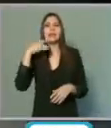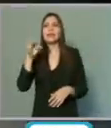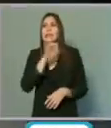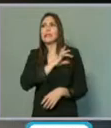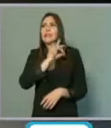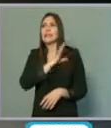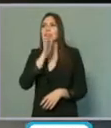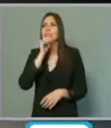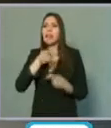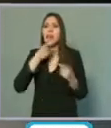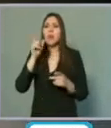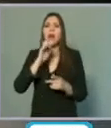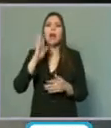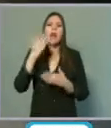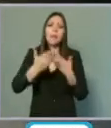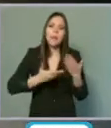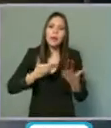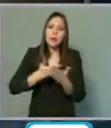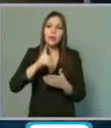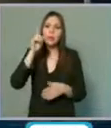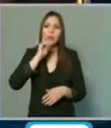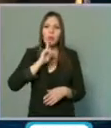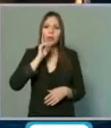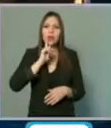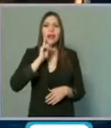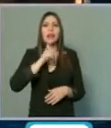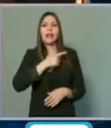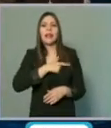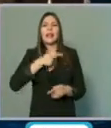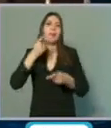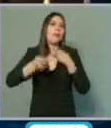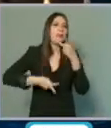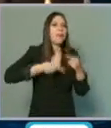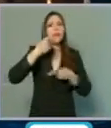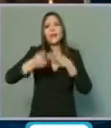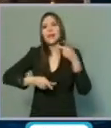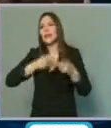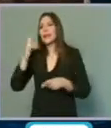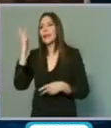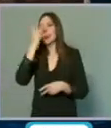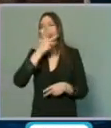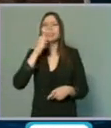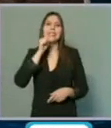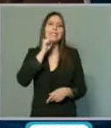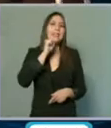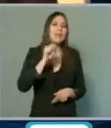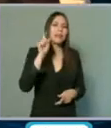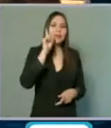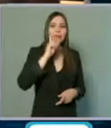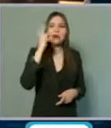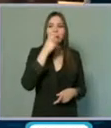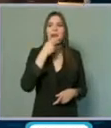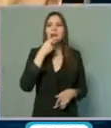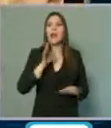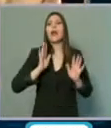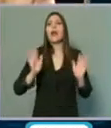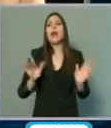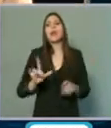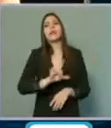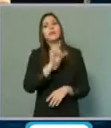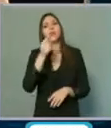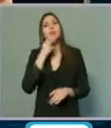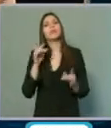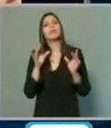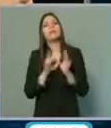hablar, cuando ya han sido presentados por su mujer, que es una dicharachera, Sí, se hermosa, nota. simpática, maravillosa, entonces él ya puede empezar a contar su